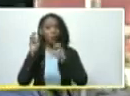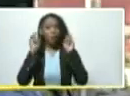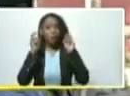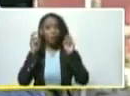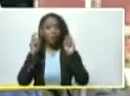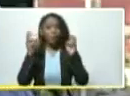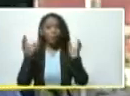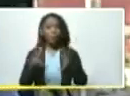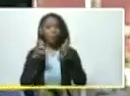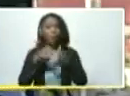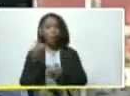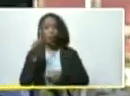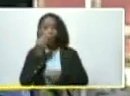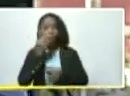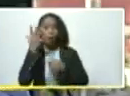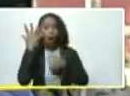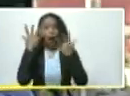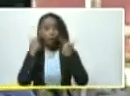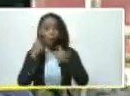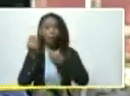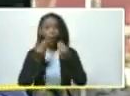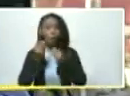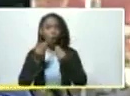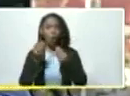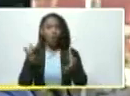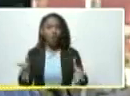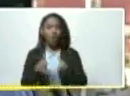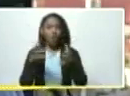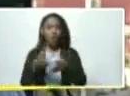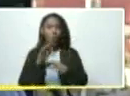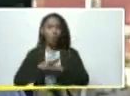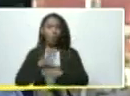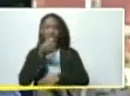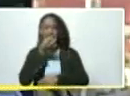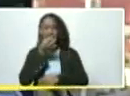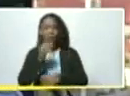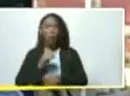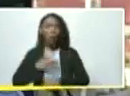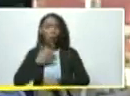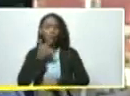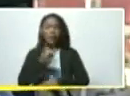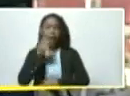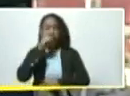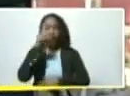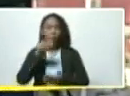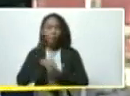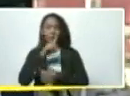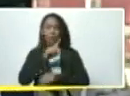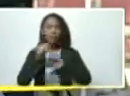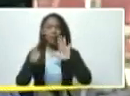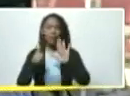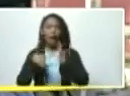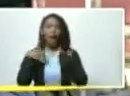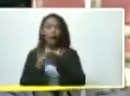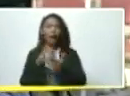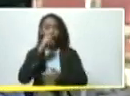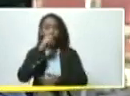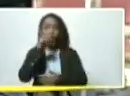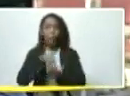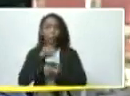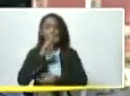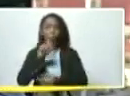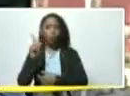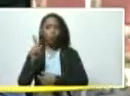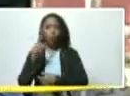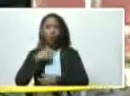productos de origen animal como de origen vegetal, podemos decir que desde el año 2016 al año 2021